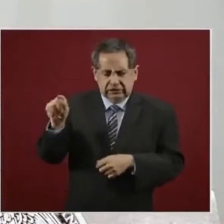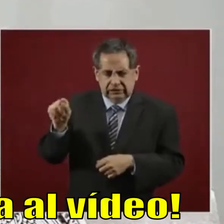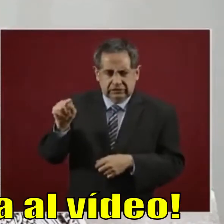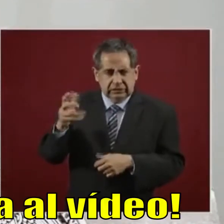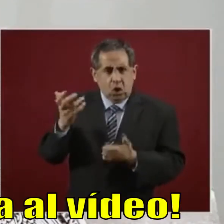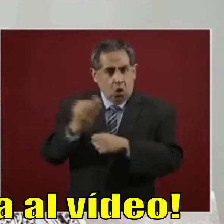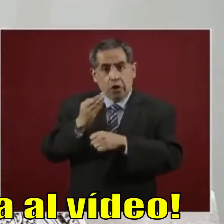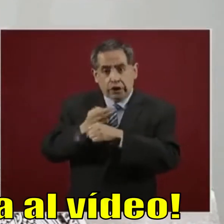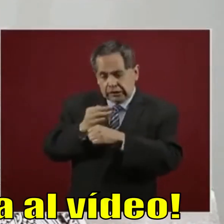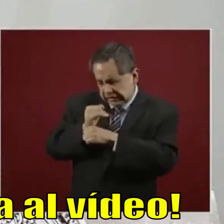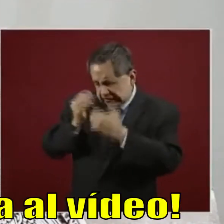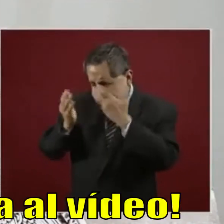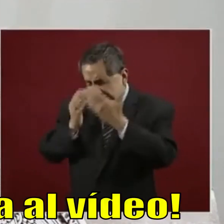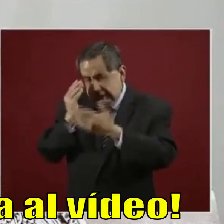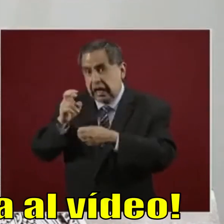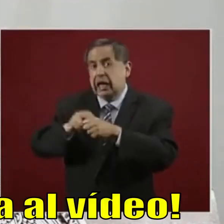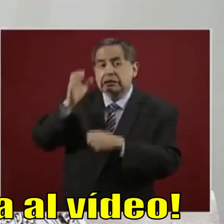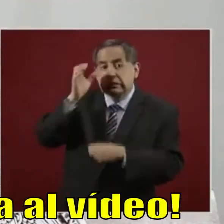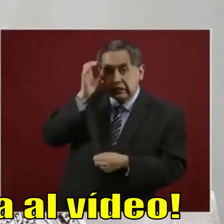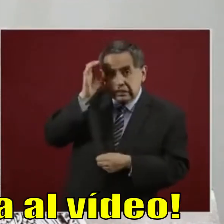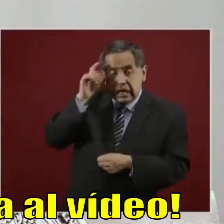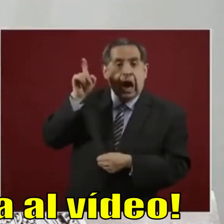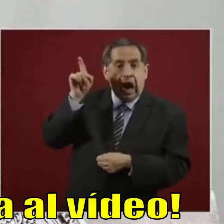que se están estudiando en China,